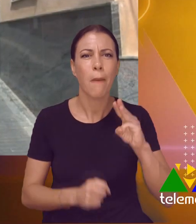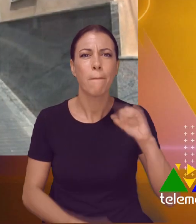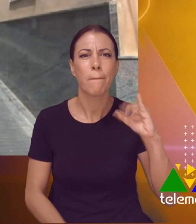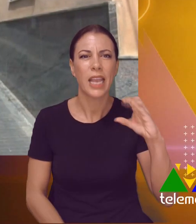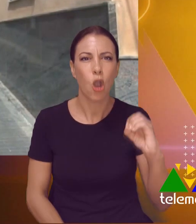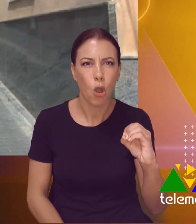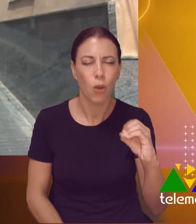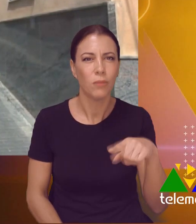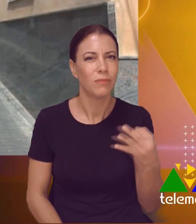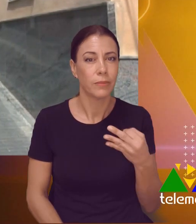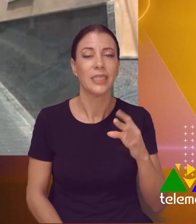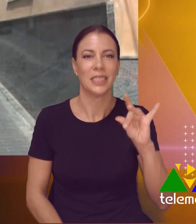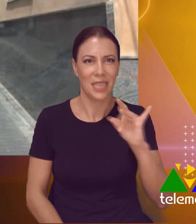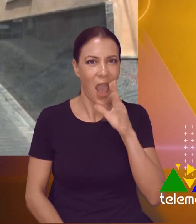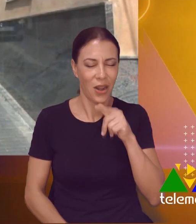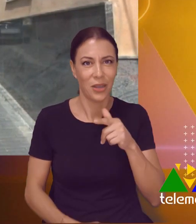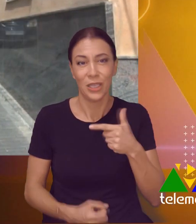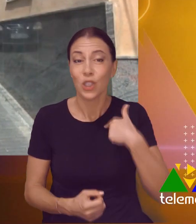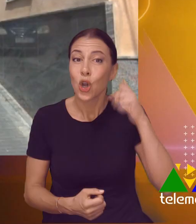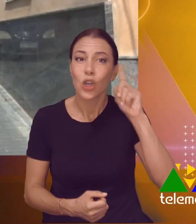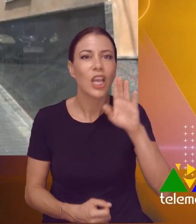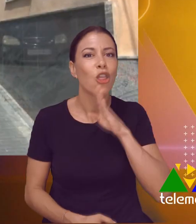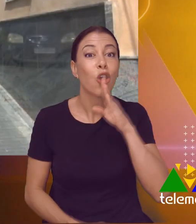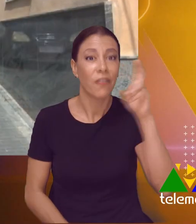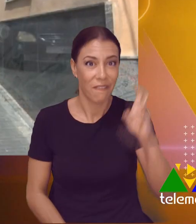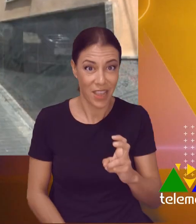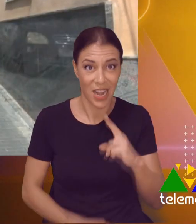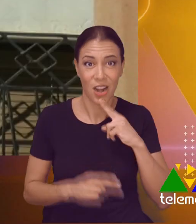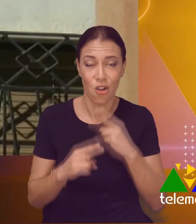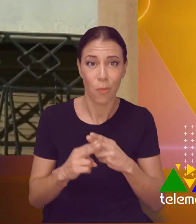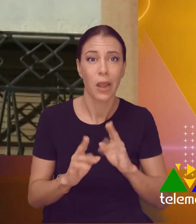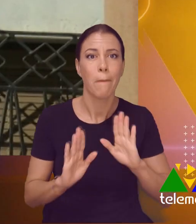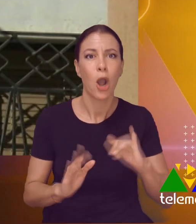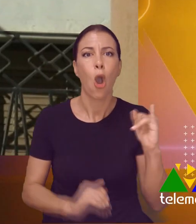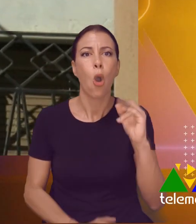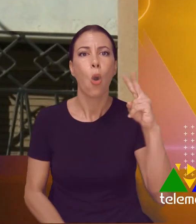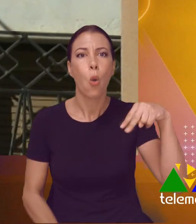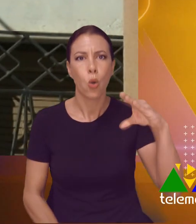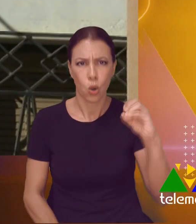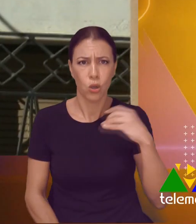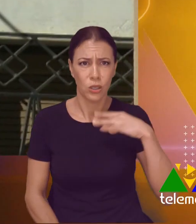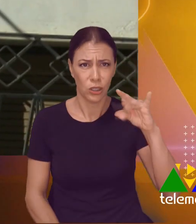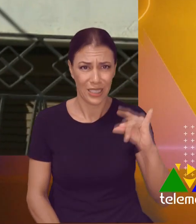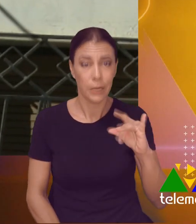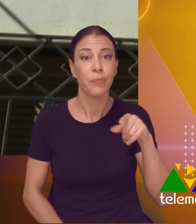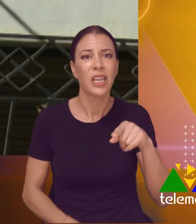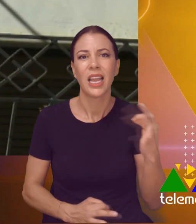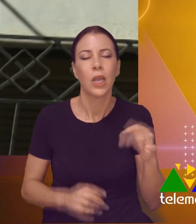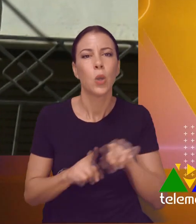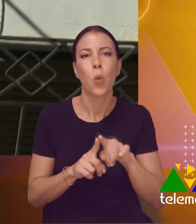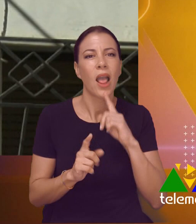sabemos, no logro averiguar por qué Carrera Pico, no sé de dónde viene el nombre. La de Junco sí, ¿no? La de Junco